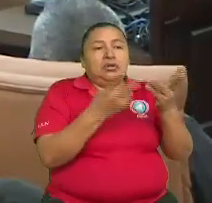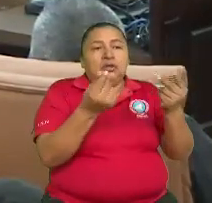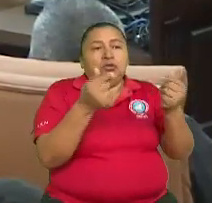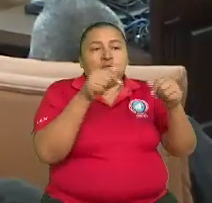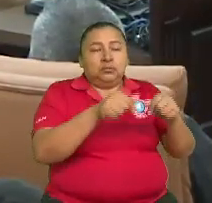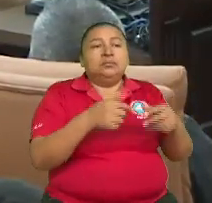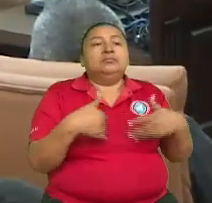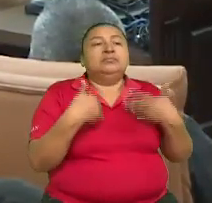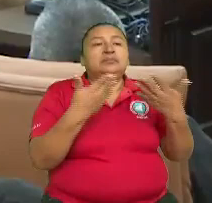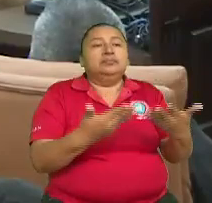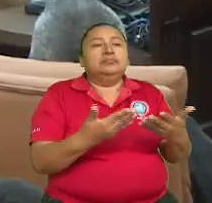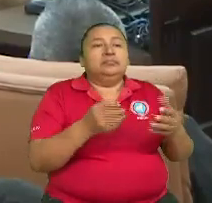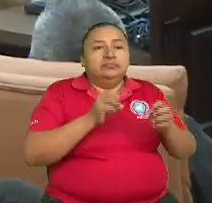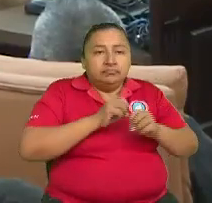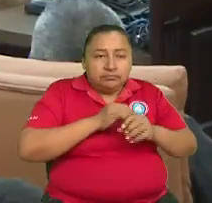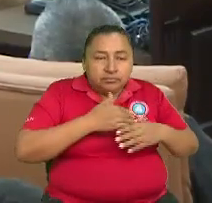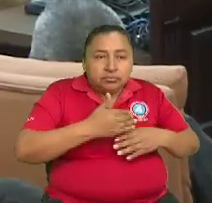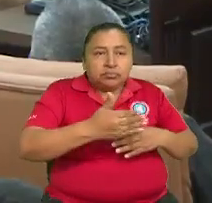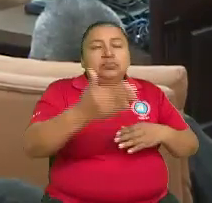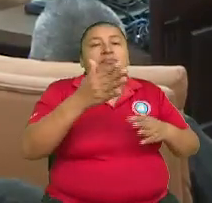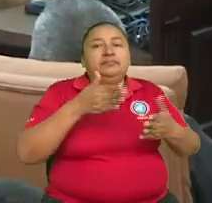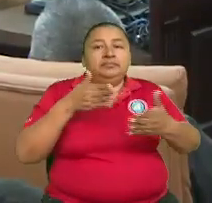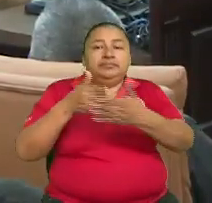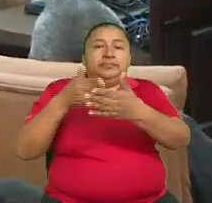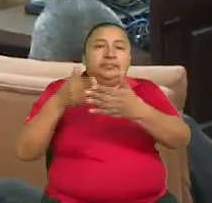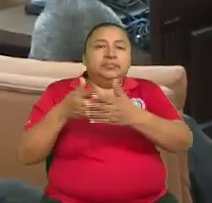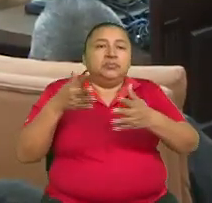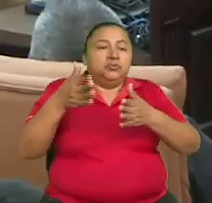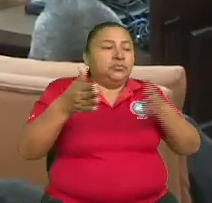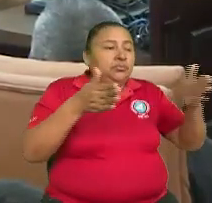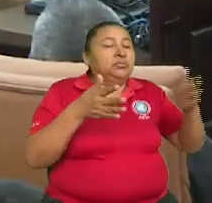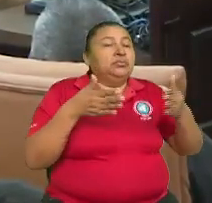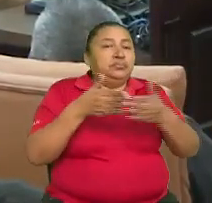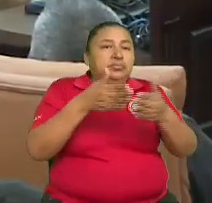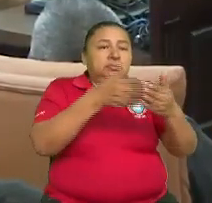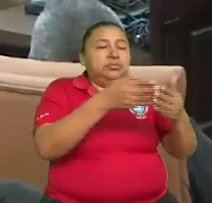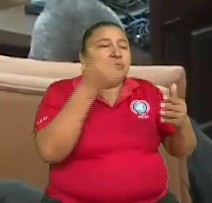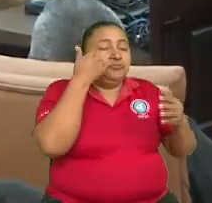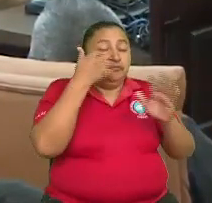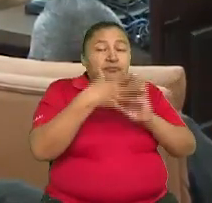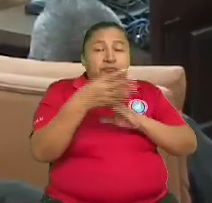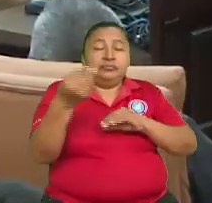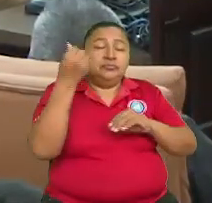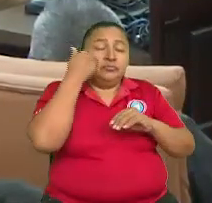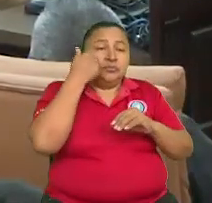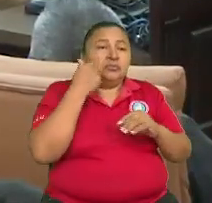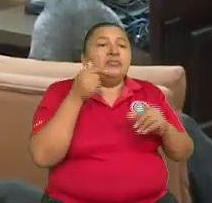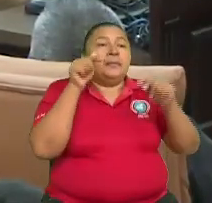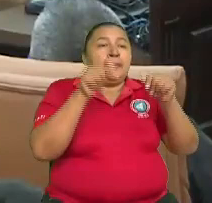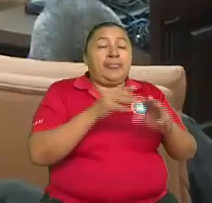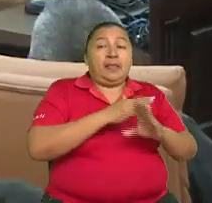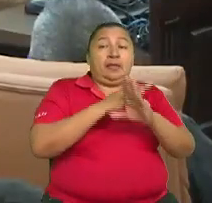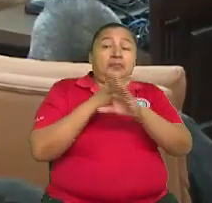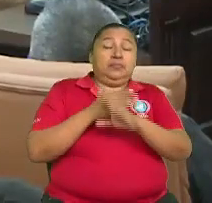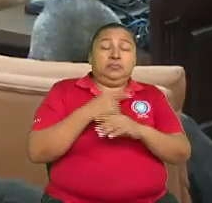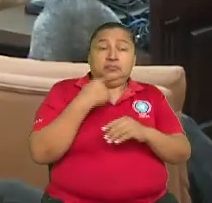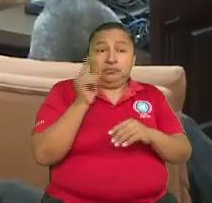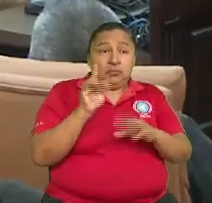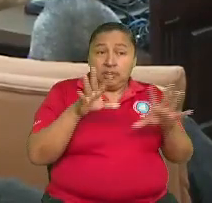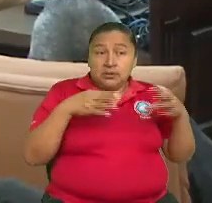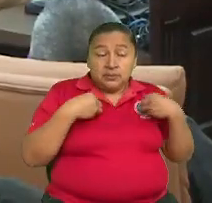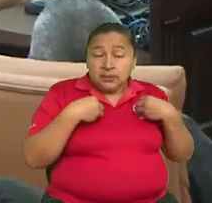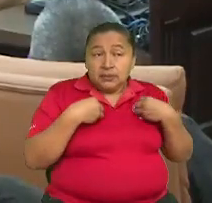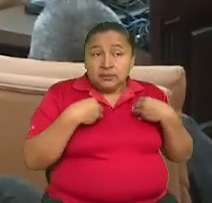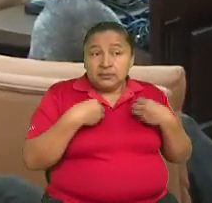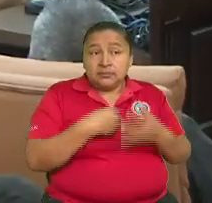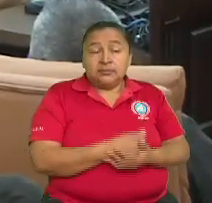para avanzar en la interrupción de la cadena de transmisión de la enfermedad. ¿Se van a oponer a eso?